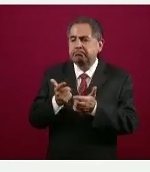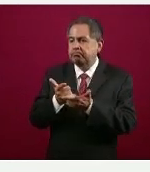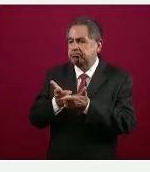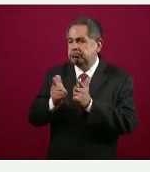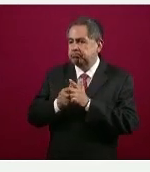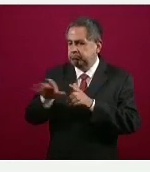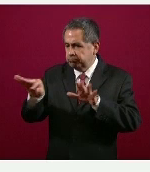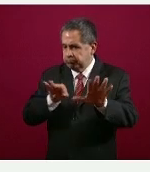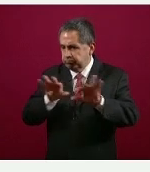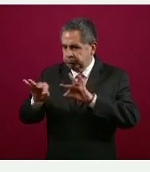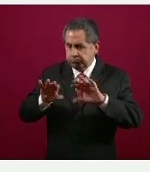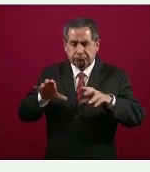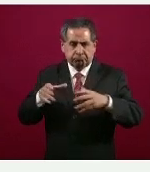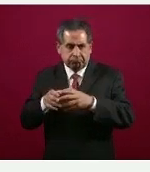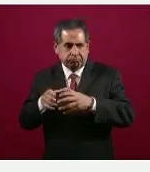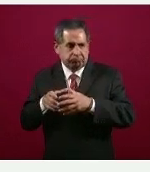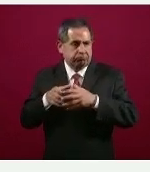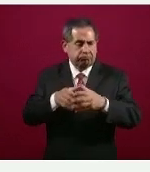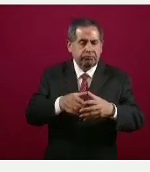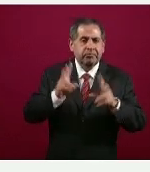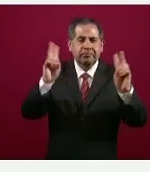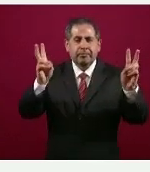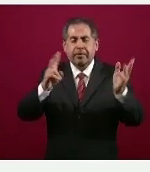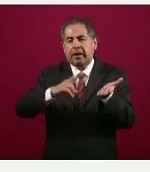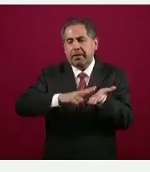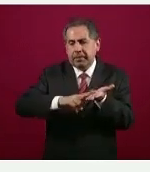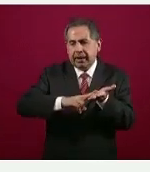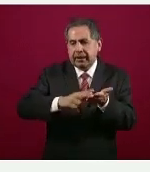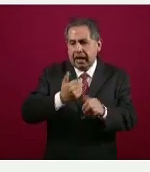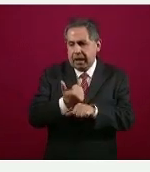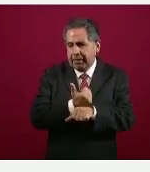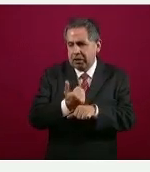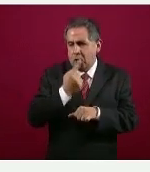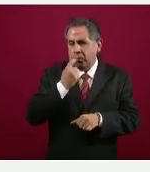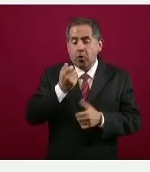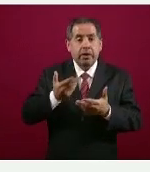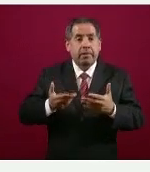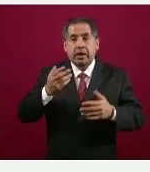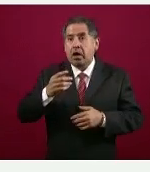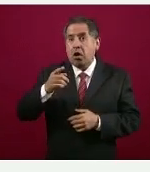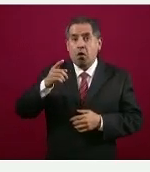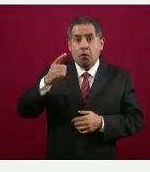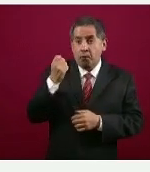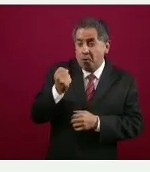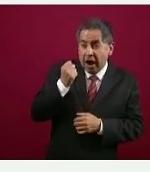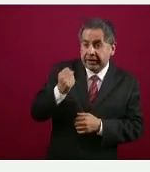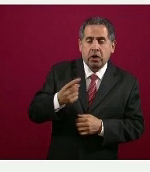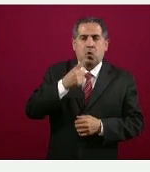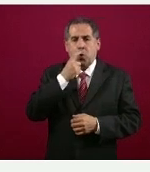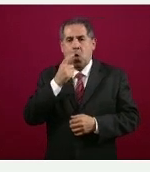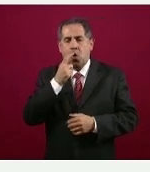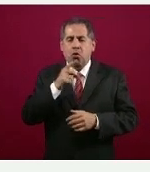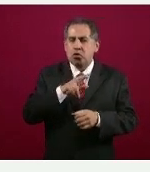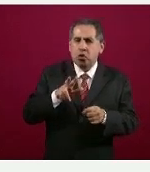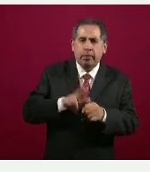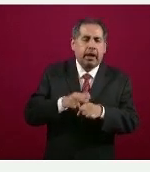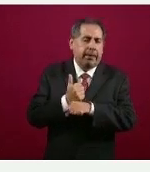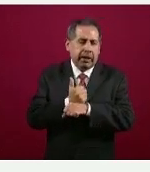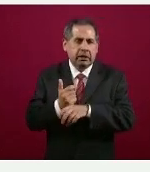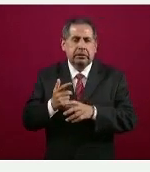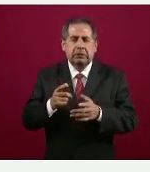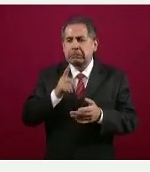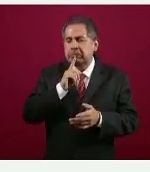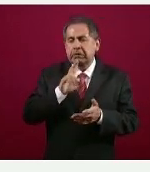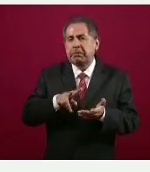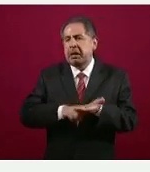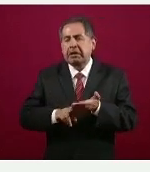determinan diversos niveles de actuación, verde, amarillo, rojo, dependiendo del fenómeno. Y esta información se comparte con las autoridades